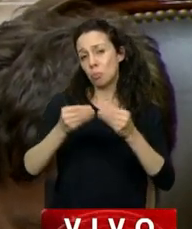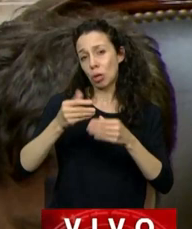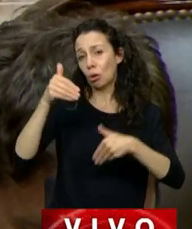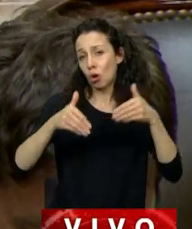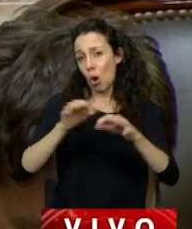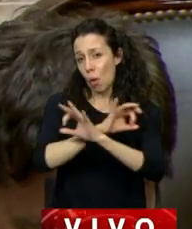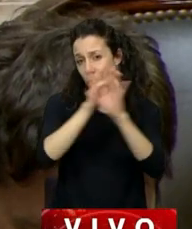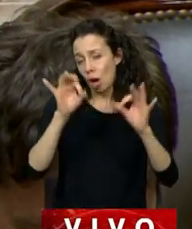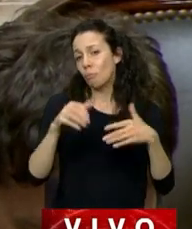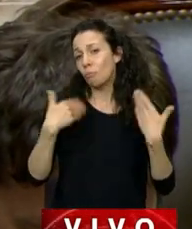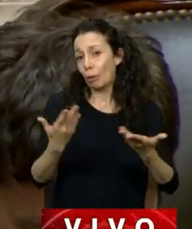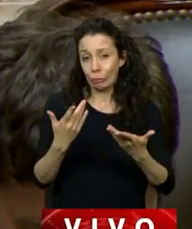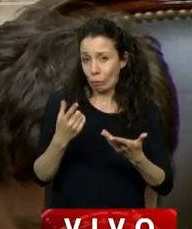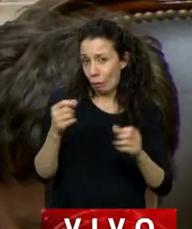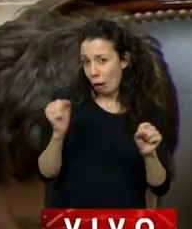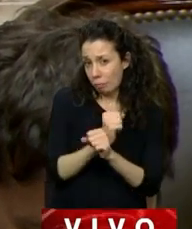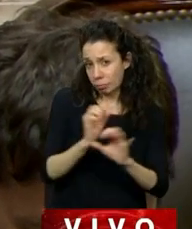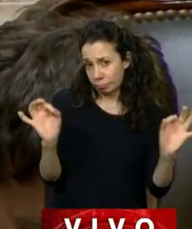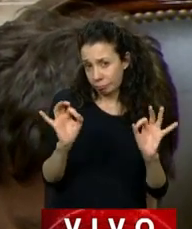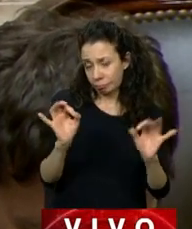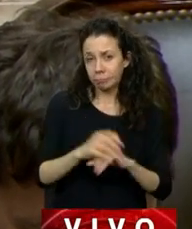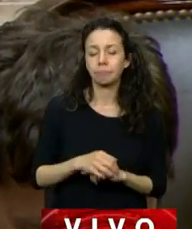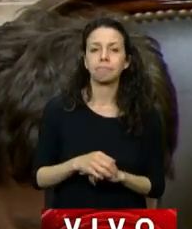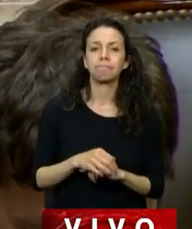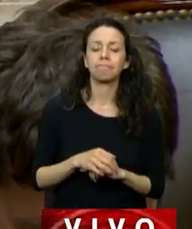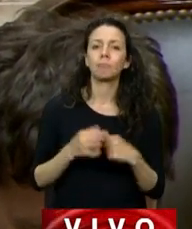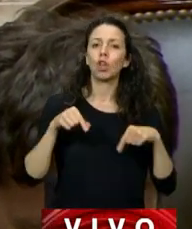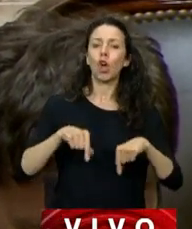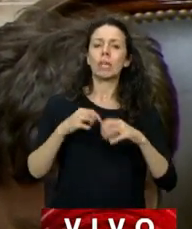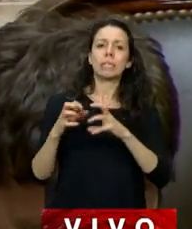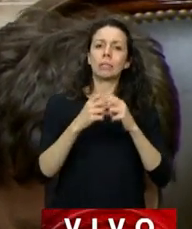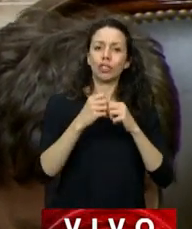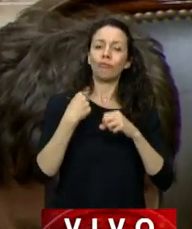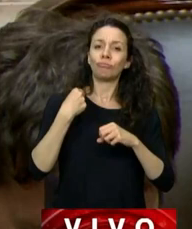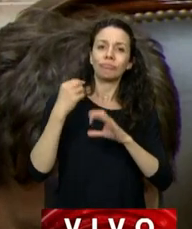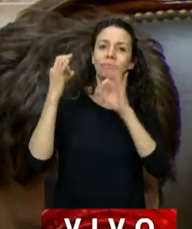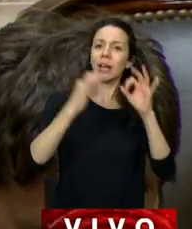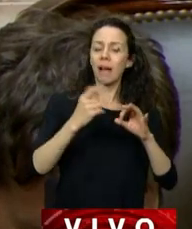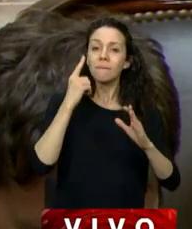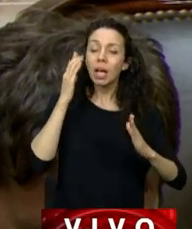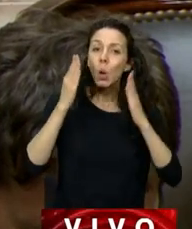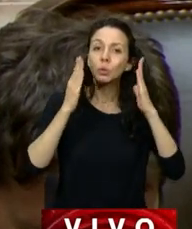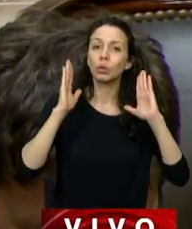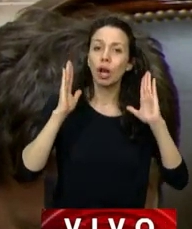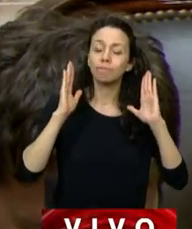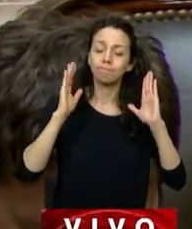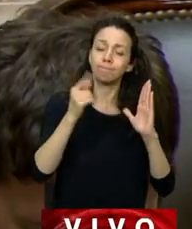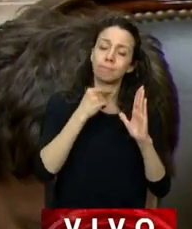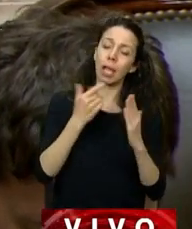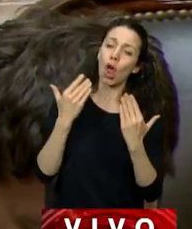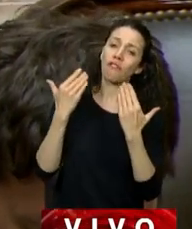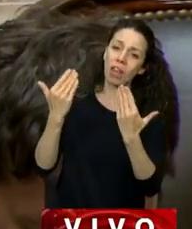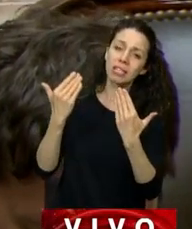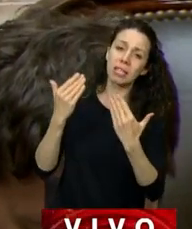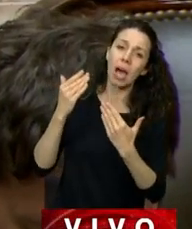presupuesto. En esta sesión vine con muchas ilusiones porque, bueno, aprovecho para felicitar también